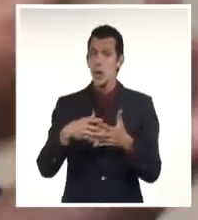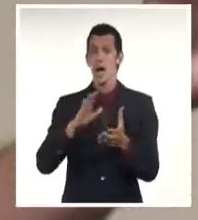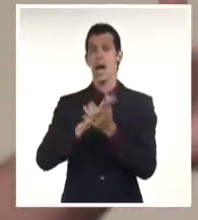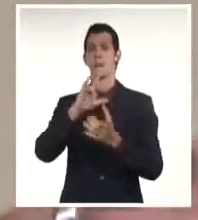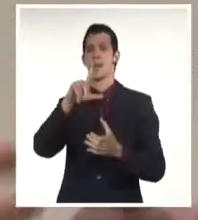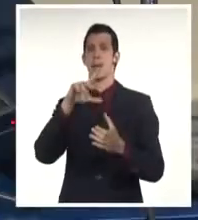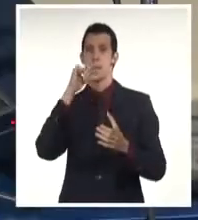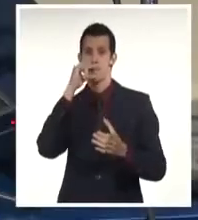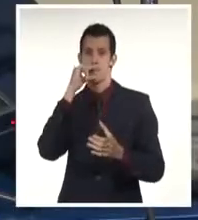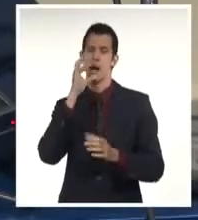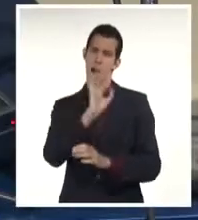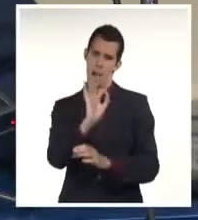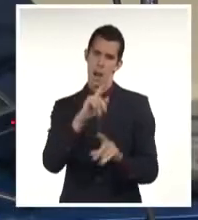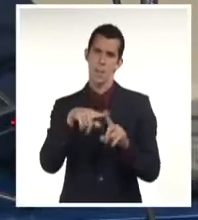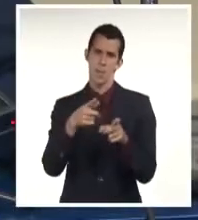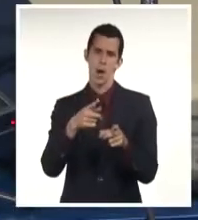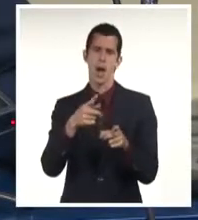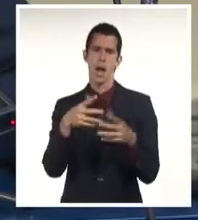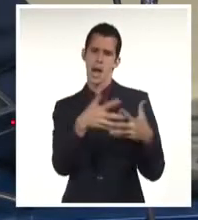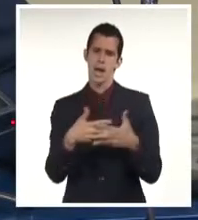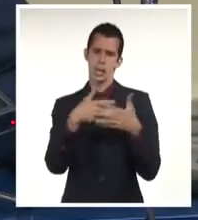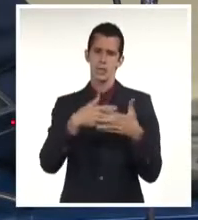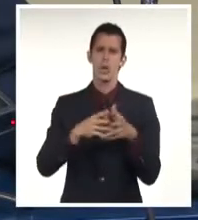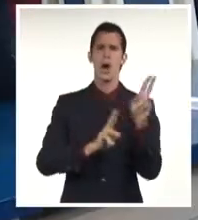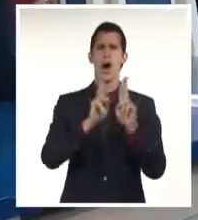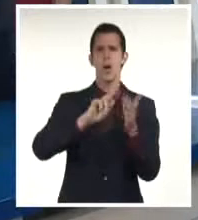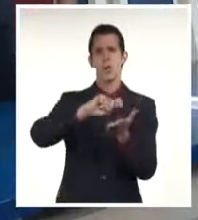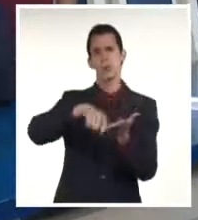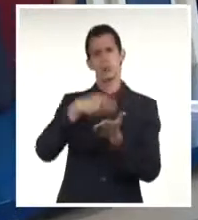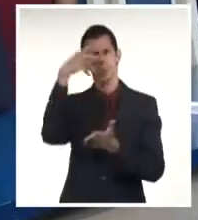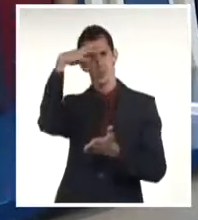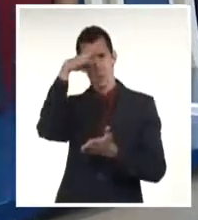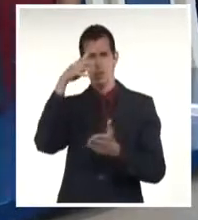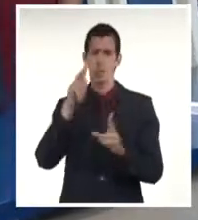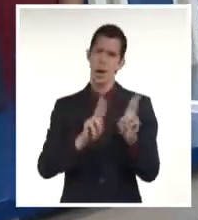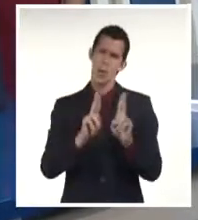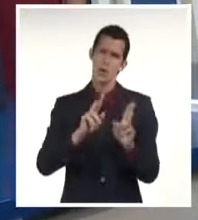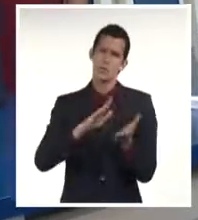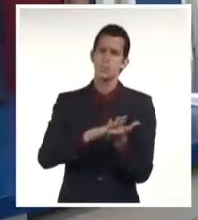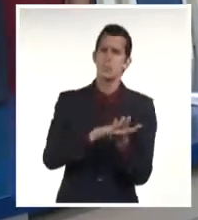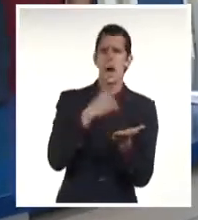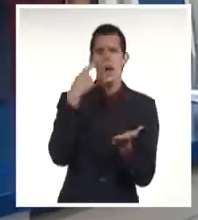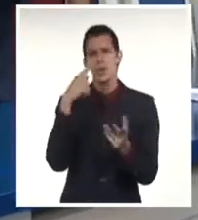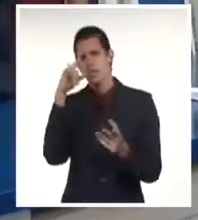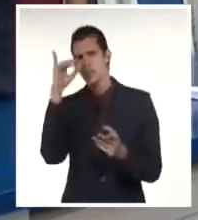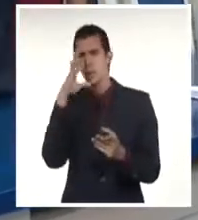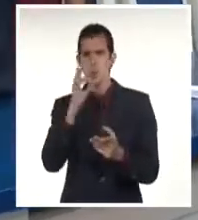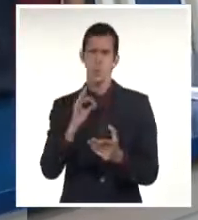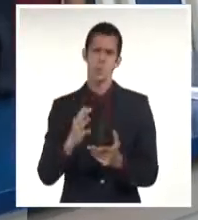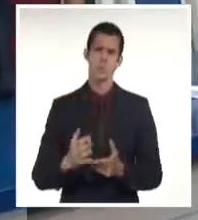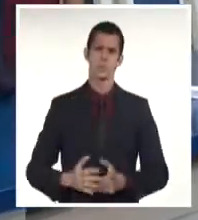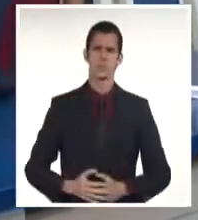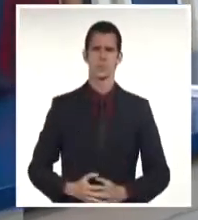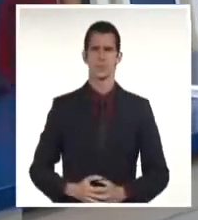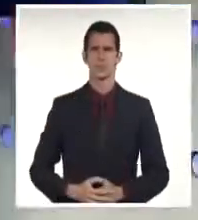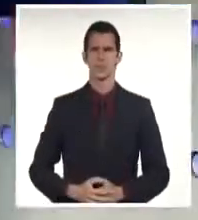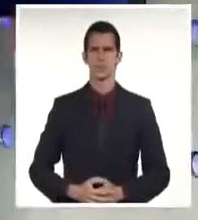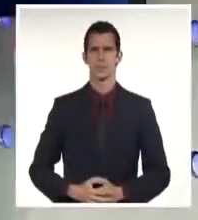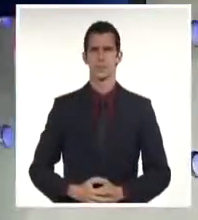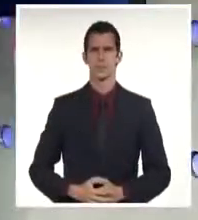fue cancelado por el gobierno estadounidense del expresidente Donald Trump. Andy José Rivera, Sistema Informativo de la Televisión